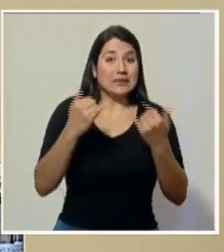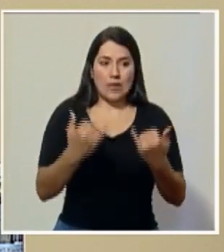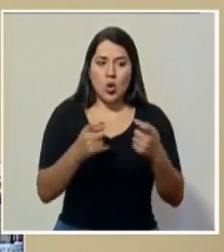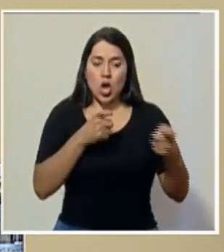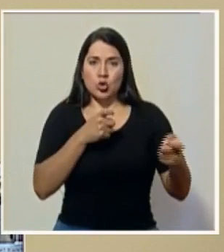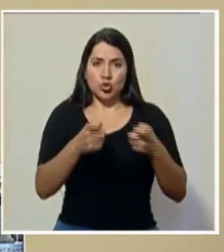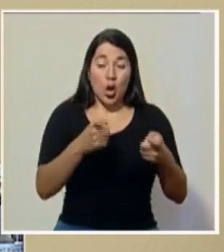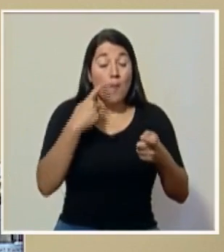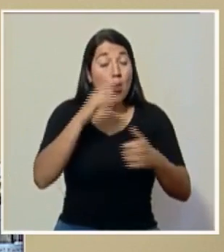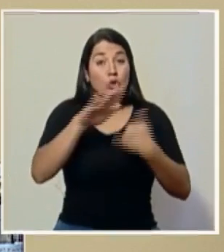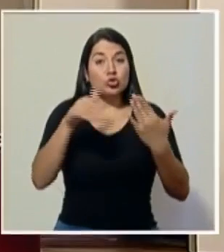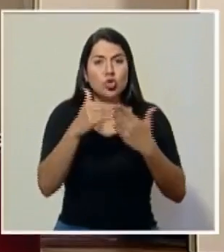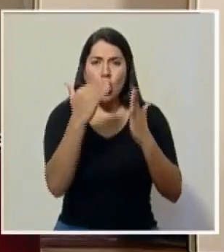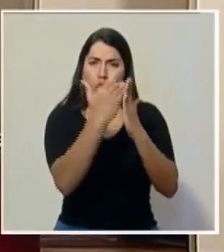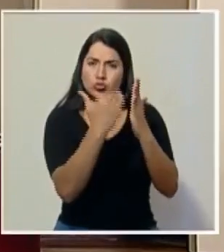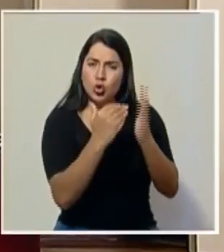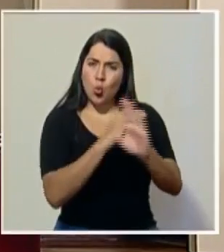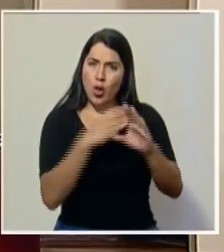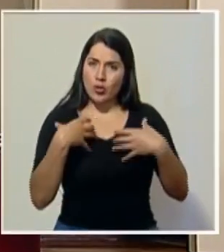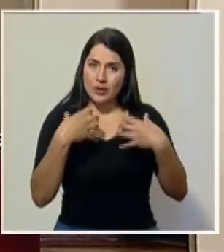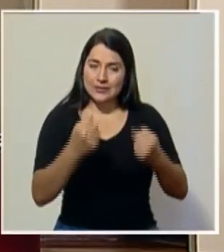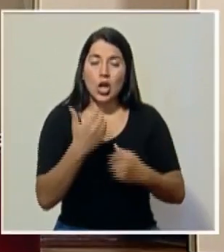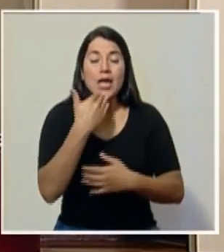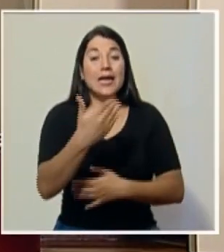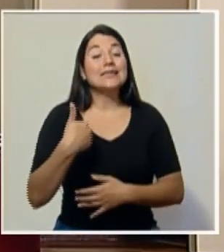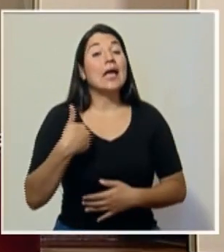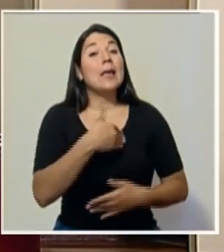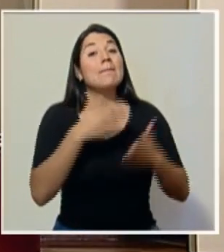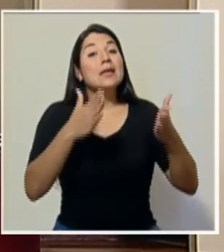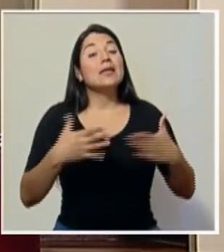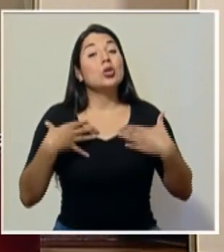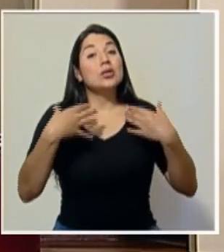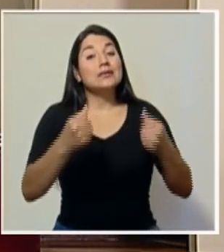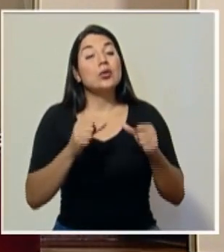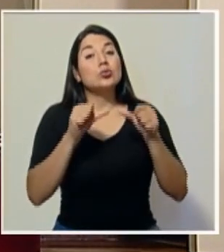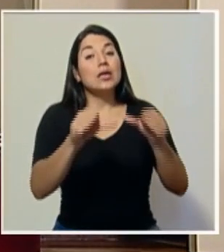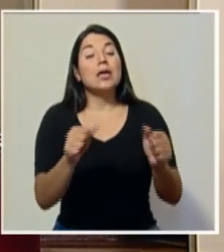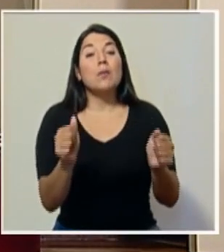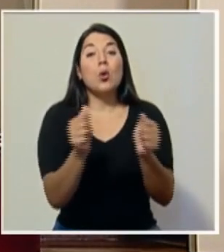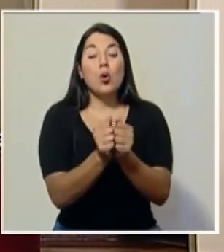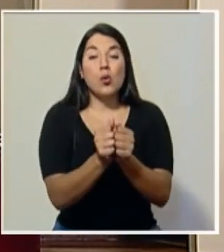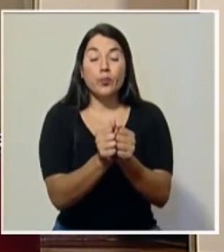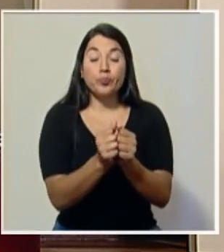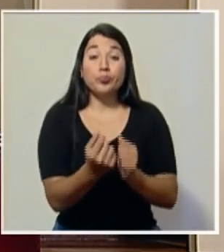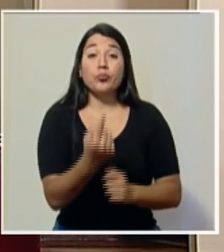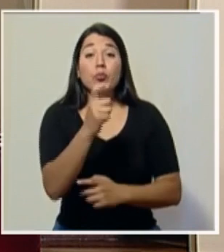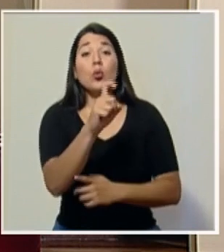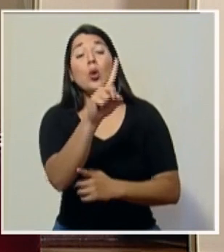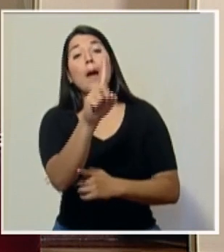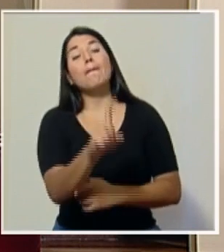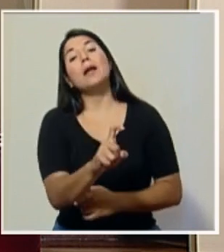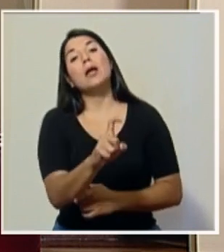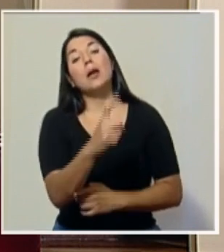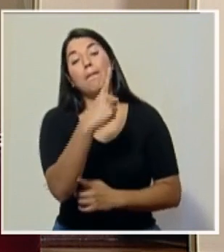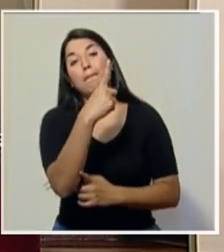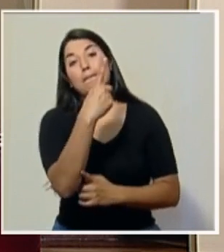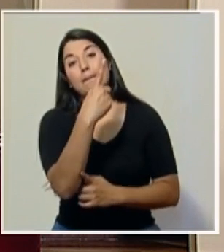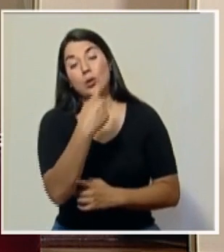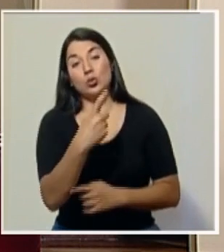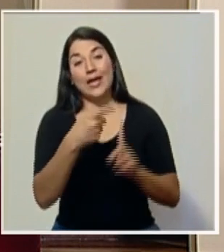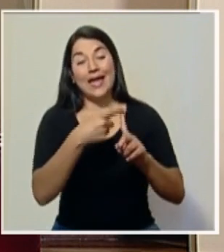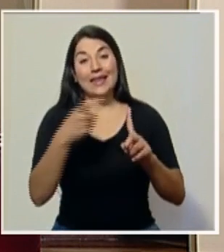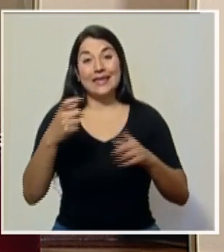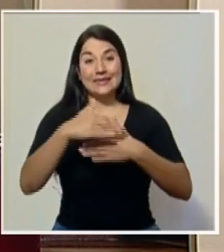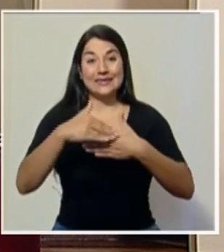estado manejando. Muchas gracias, señor ministro. Continuamos con una pregunta que nos llega desde la